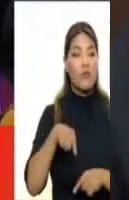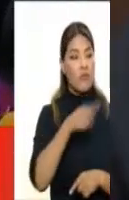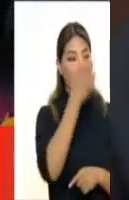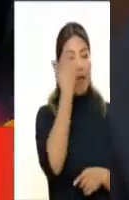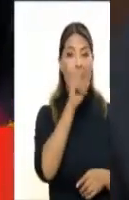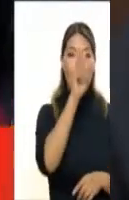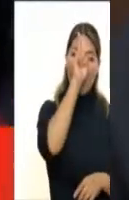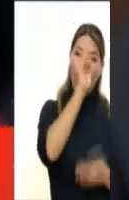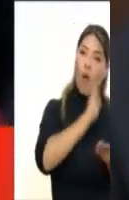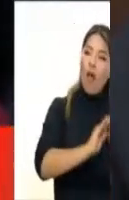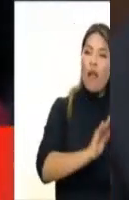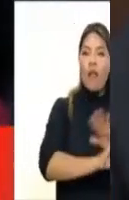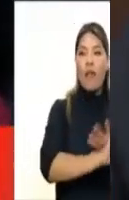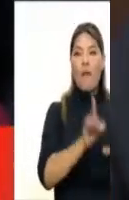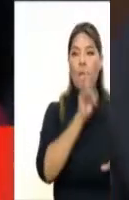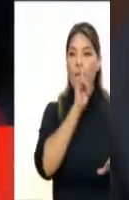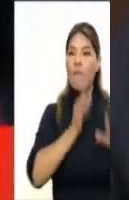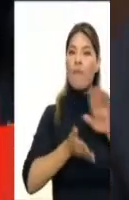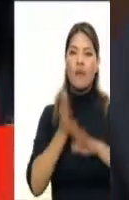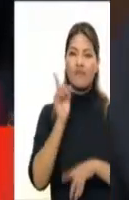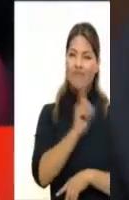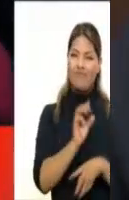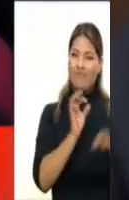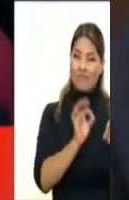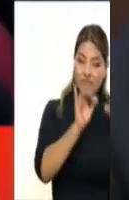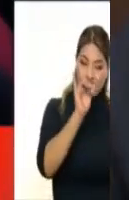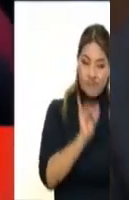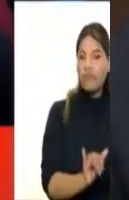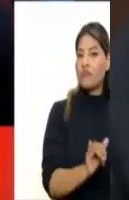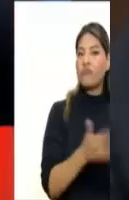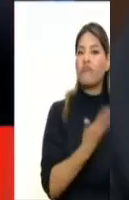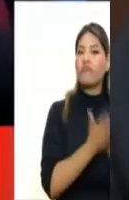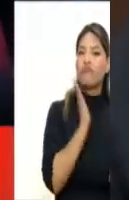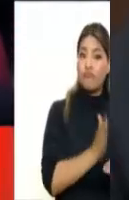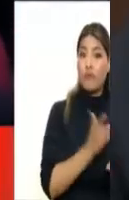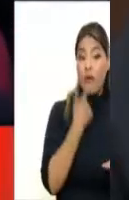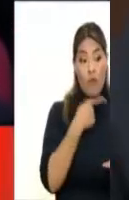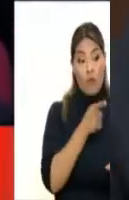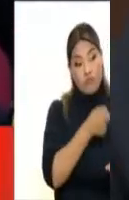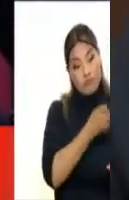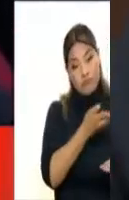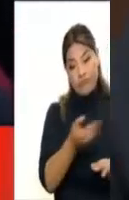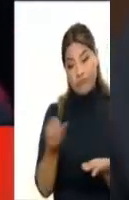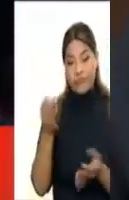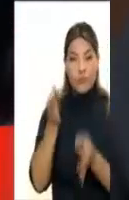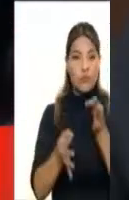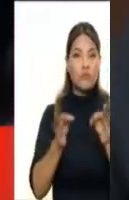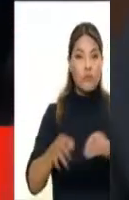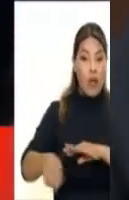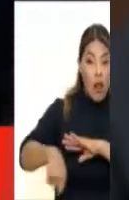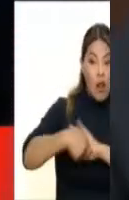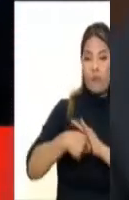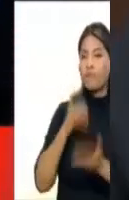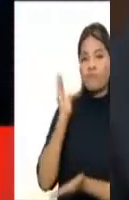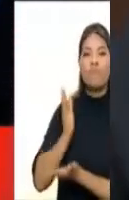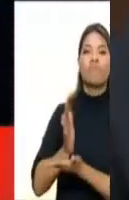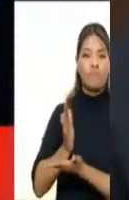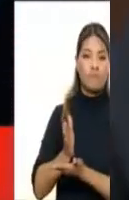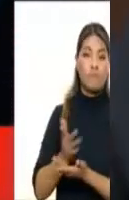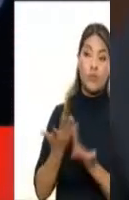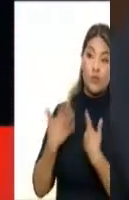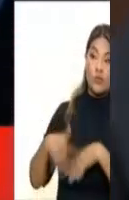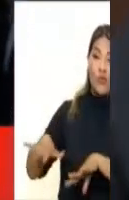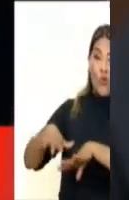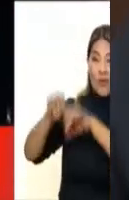nuestro país, que los crímenes, la corrupción se castiga y que la afectación al sistema